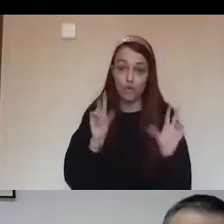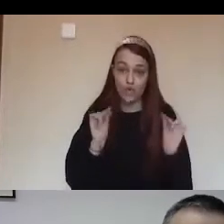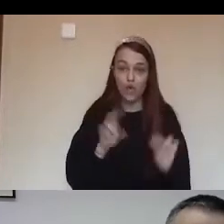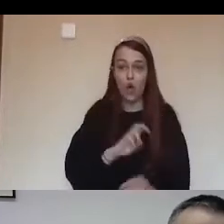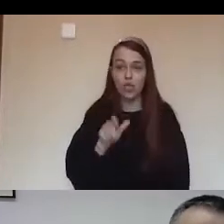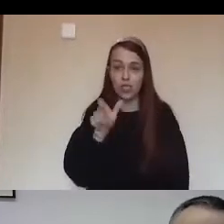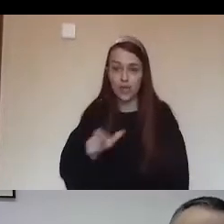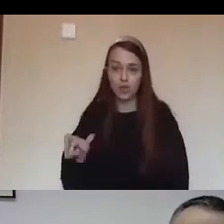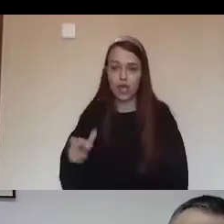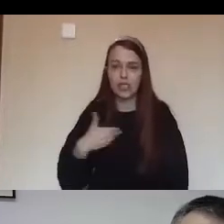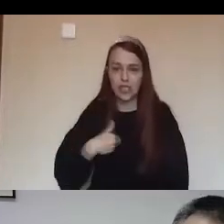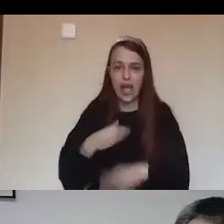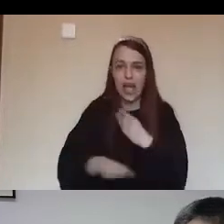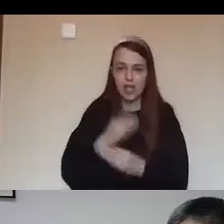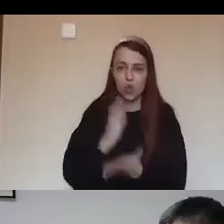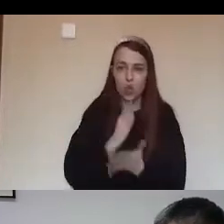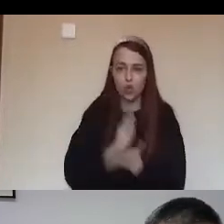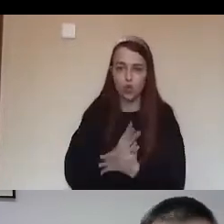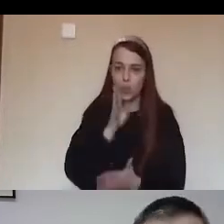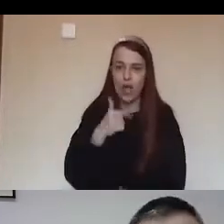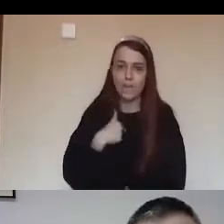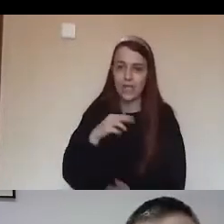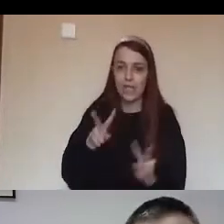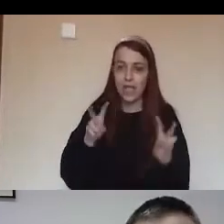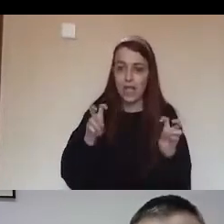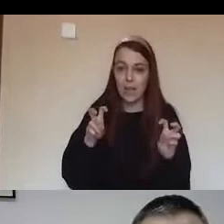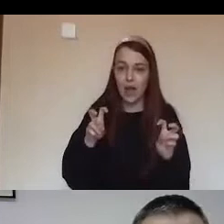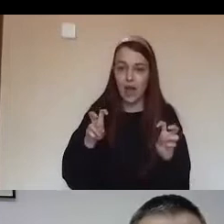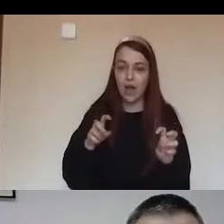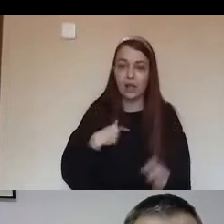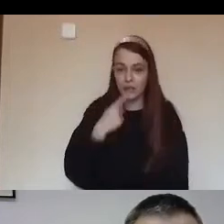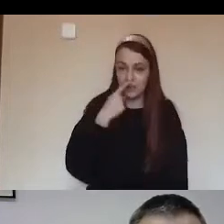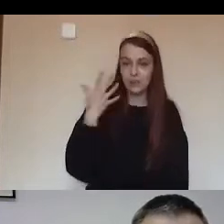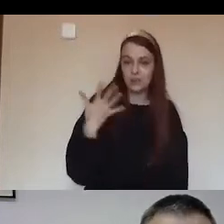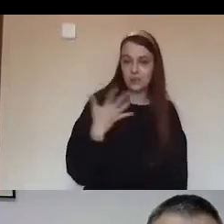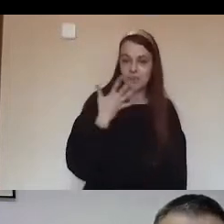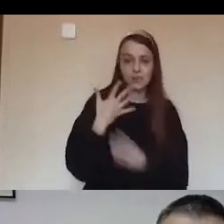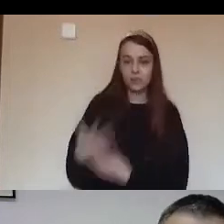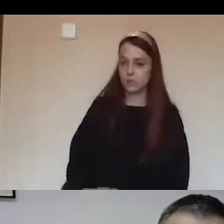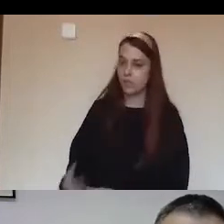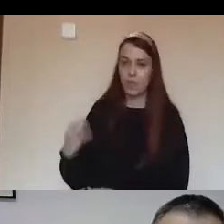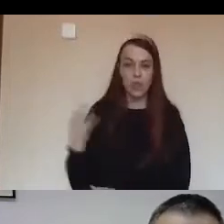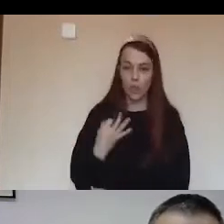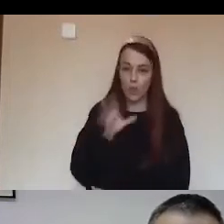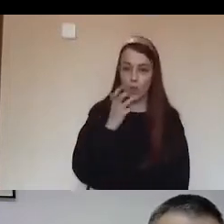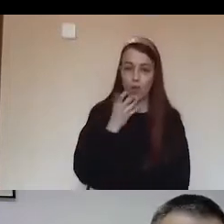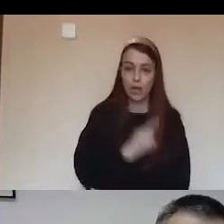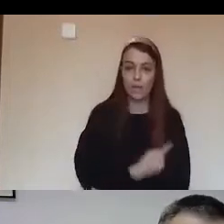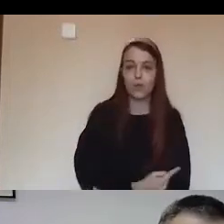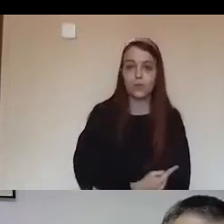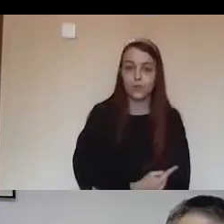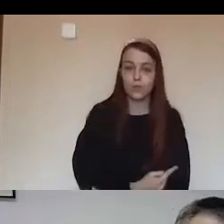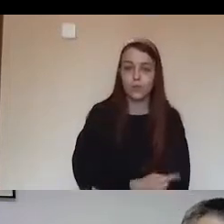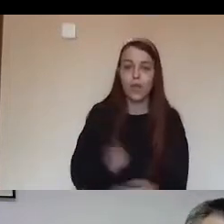más que hemos hecho. Nos importa mucho la cuestión de aparcar los egos. En este caso tenéis en esta imagen al equipo